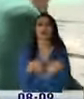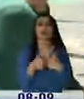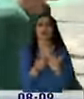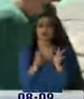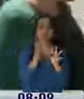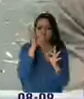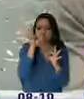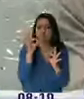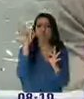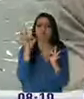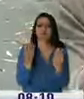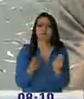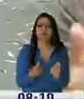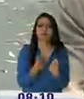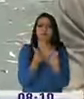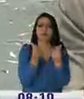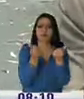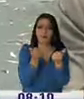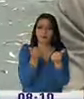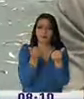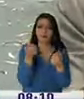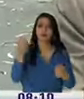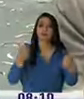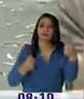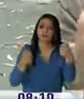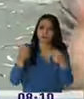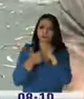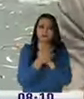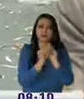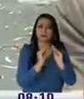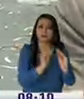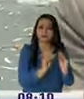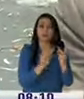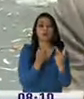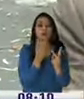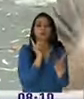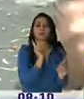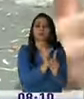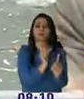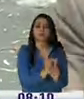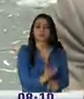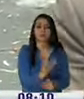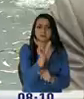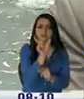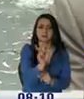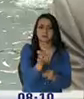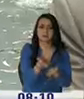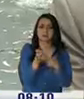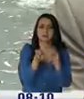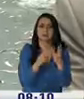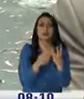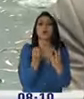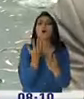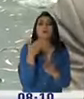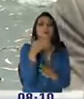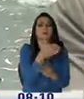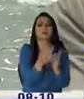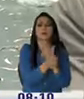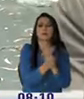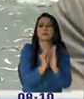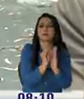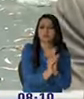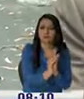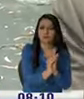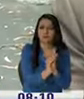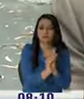indicadores de calidad. Los conductores están debidamente capacitados, cuántos puntos tienen en su licencia, cuántas veces van por capacitación al año. En el